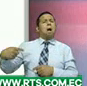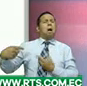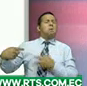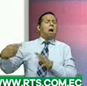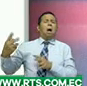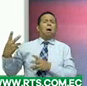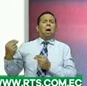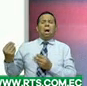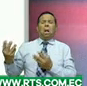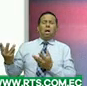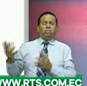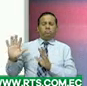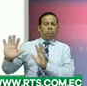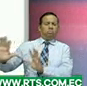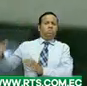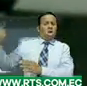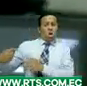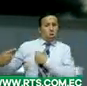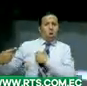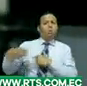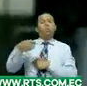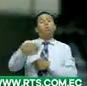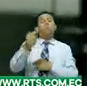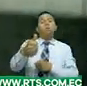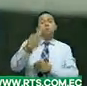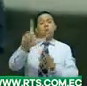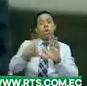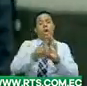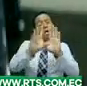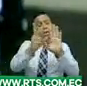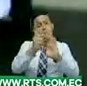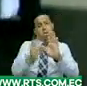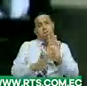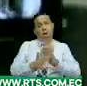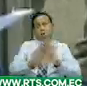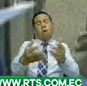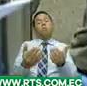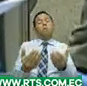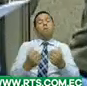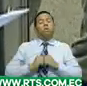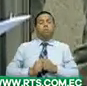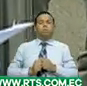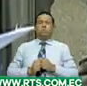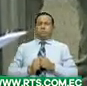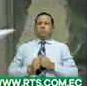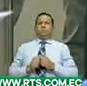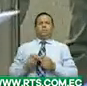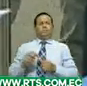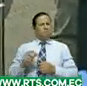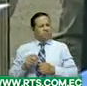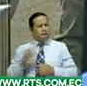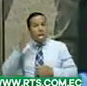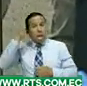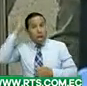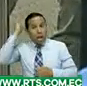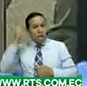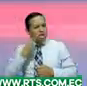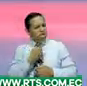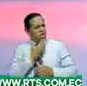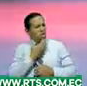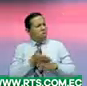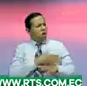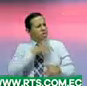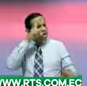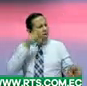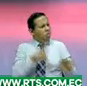exclusivamente por una de ellas. Esto llevó a comprenderse por parte de Yacu Pérez a que Guillermo Lasso se retractaba del acuerdo alcanzado. En un tuit